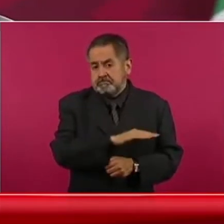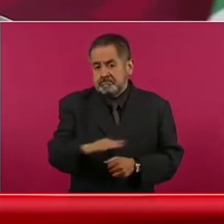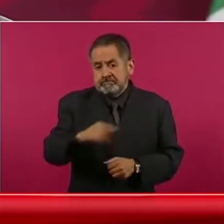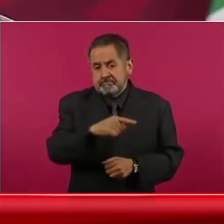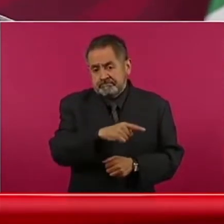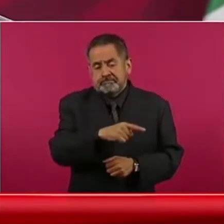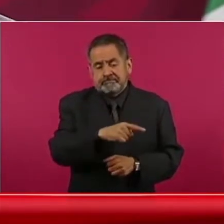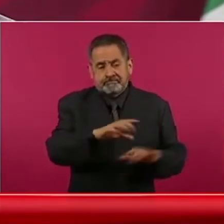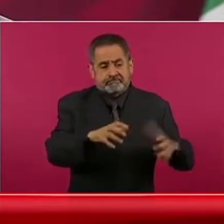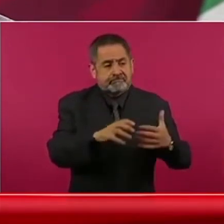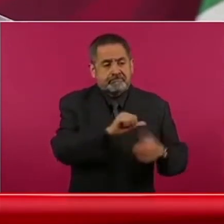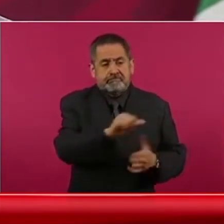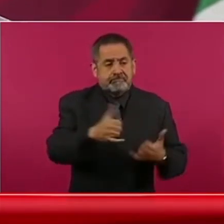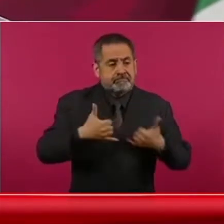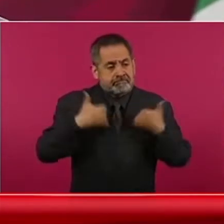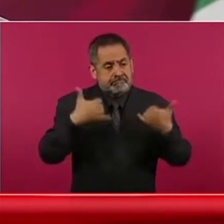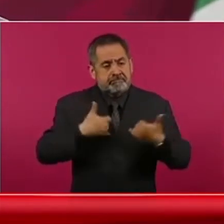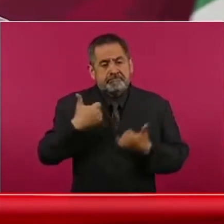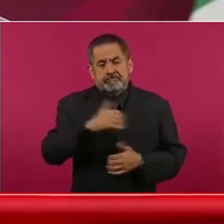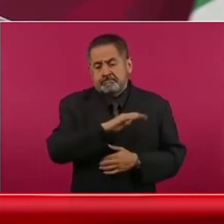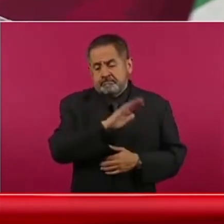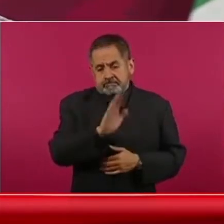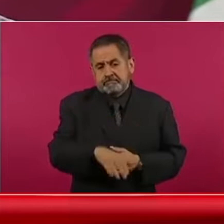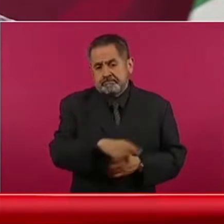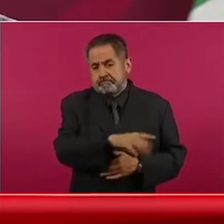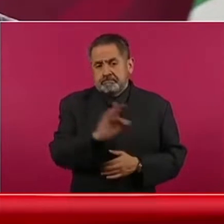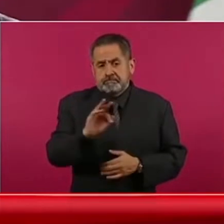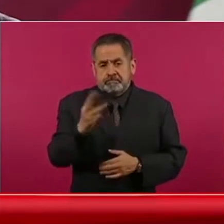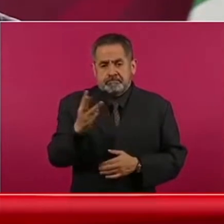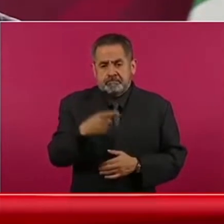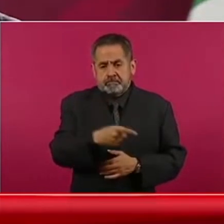de los jóvenes.